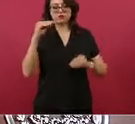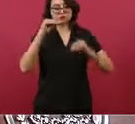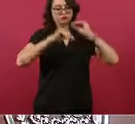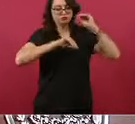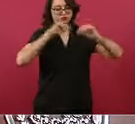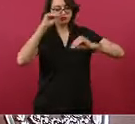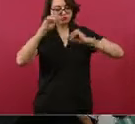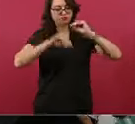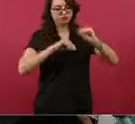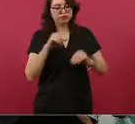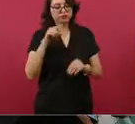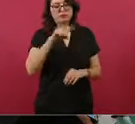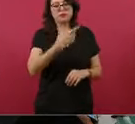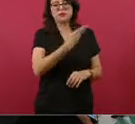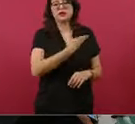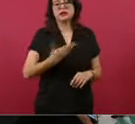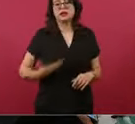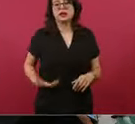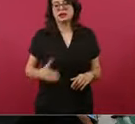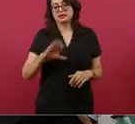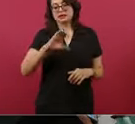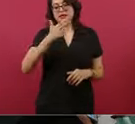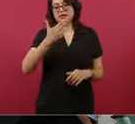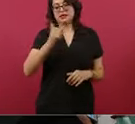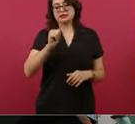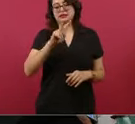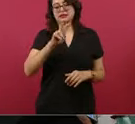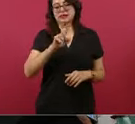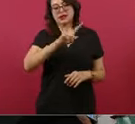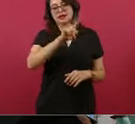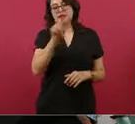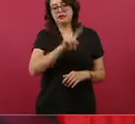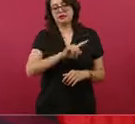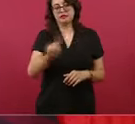finado presidente Chávez. Decir que